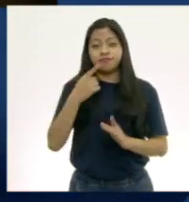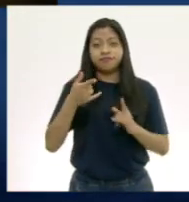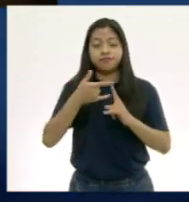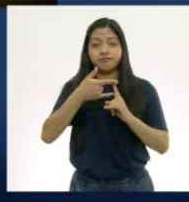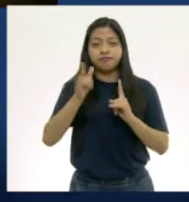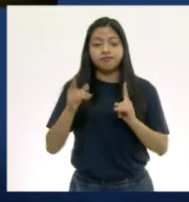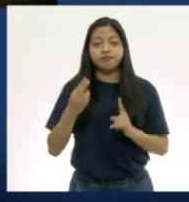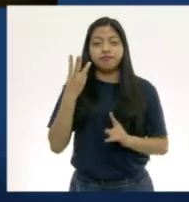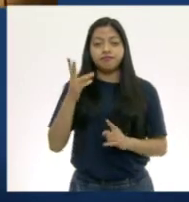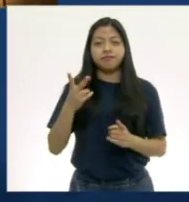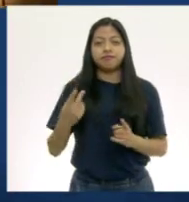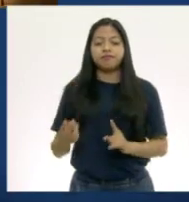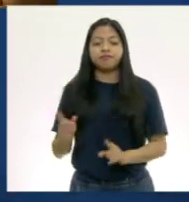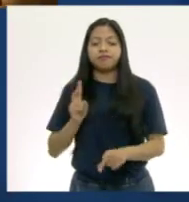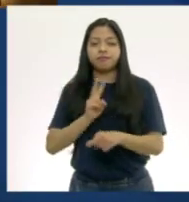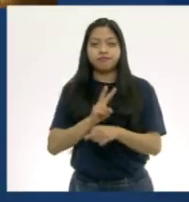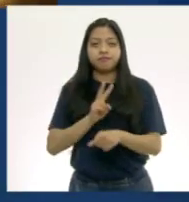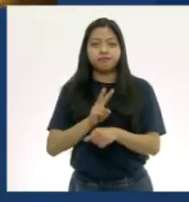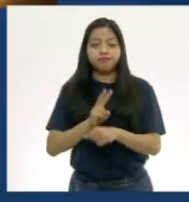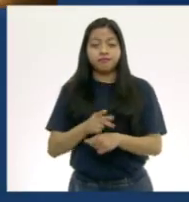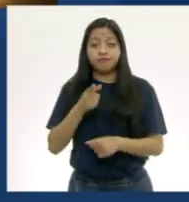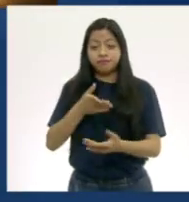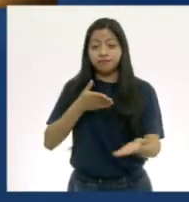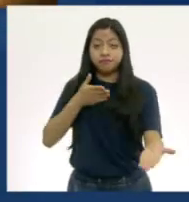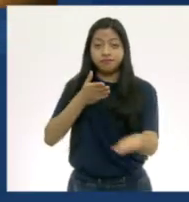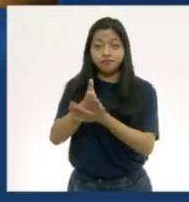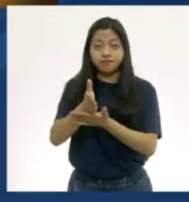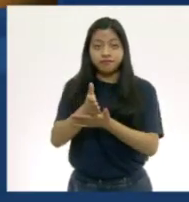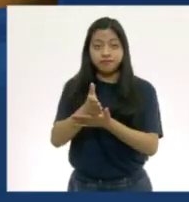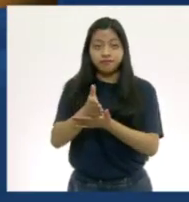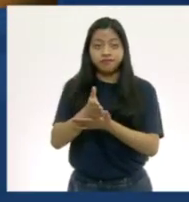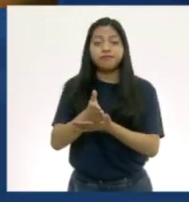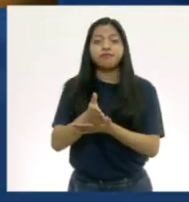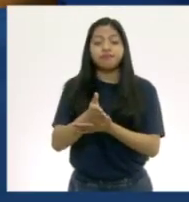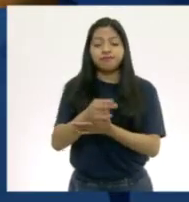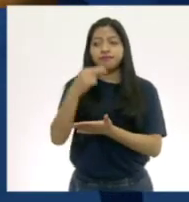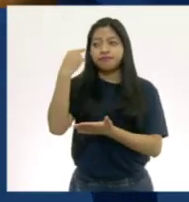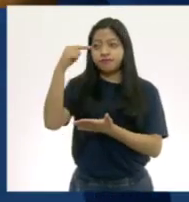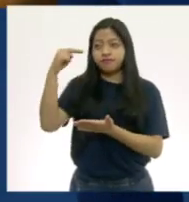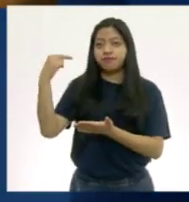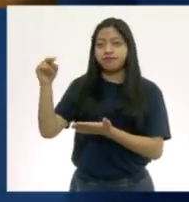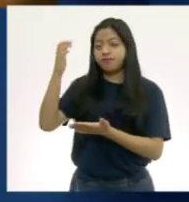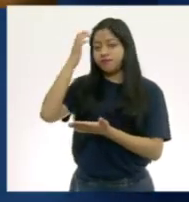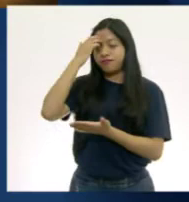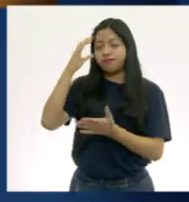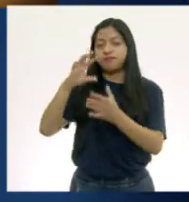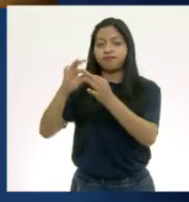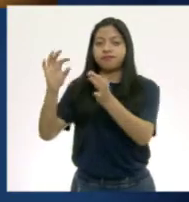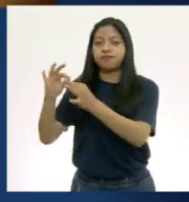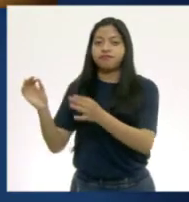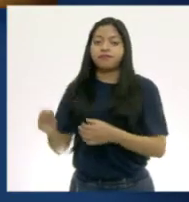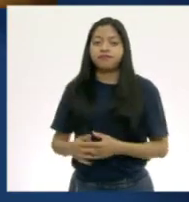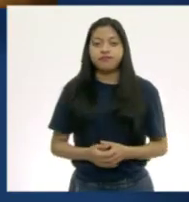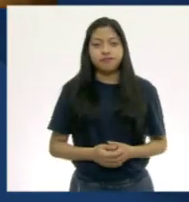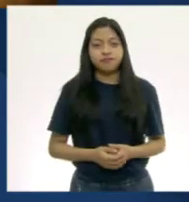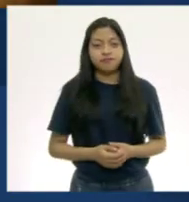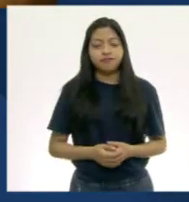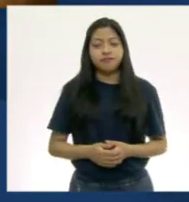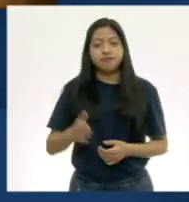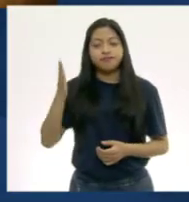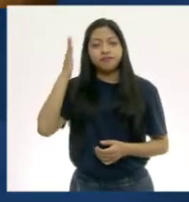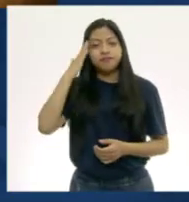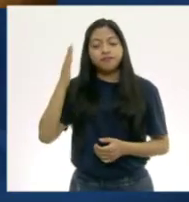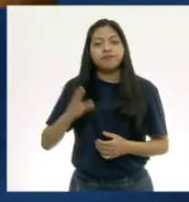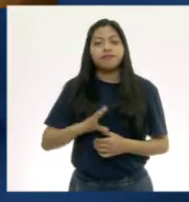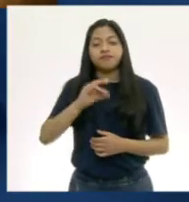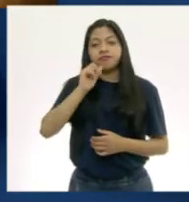por 3 guardianes. Para pasar la puerta hay que conocer y pronunciar sus nombres. Con cabeza de